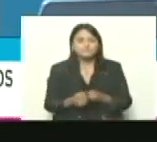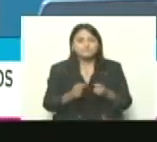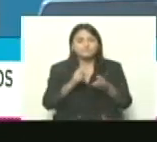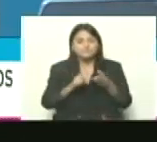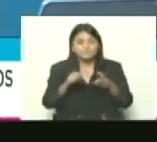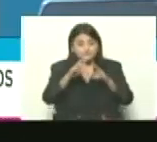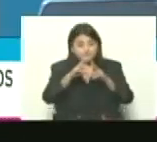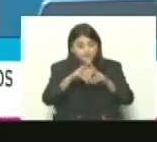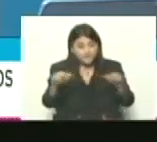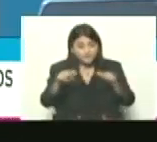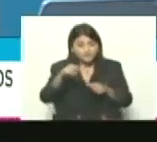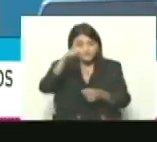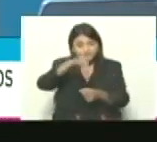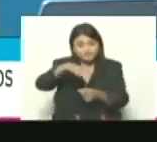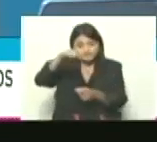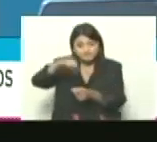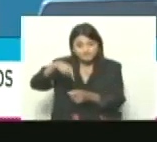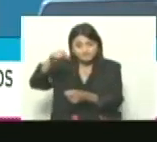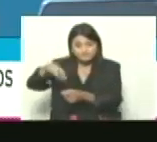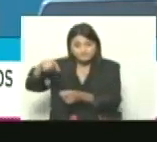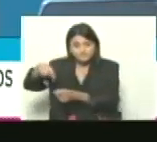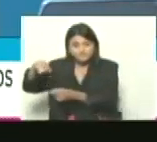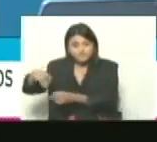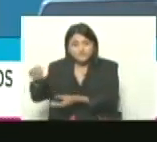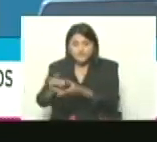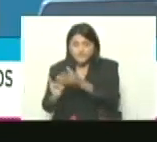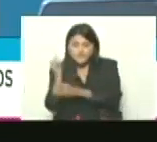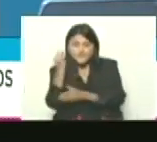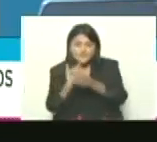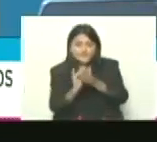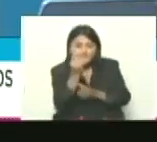reforestación total.